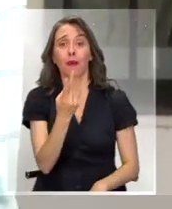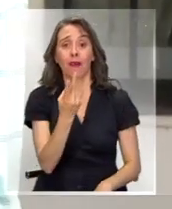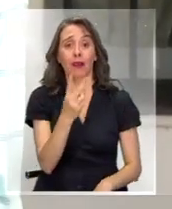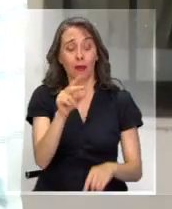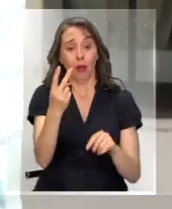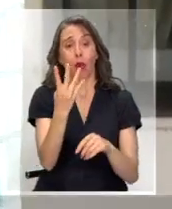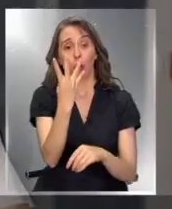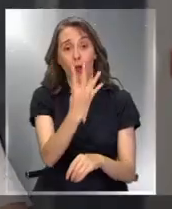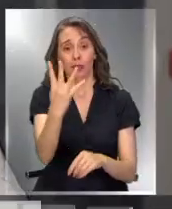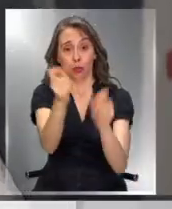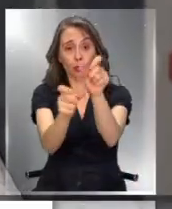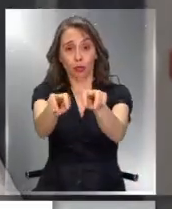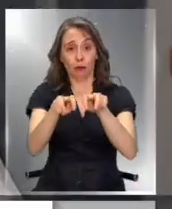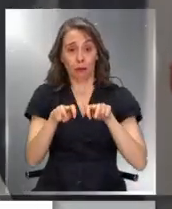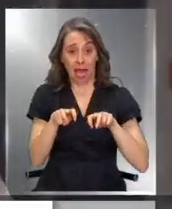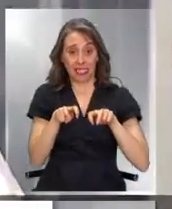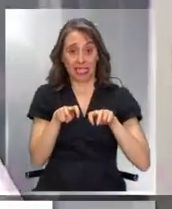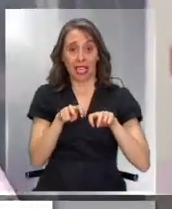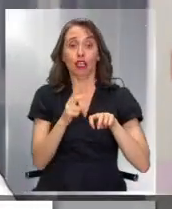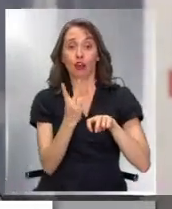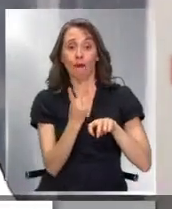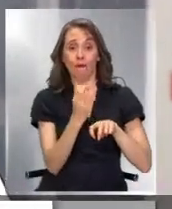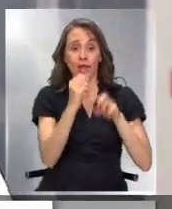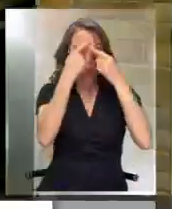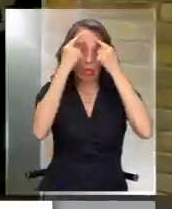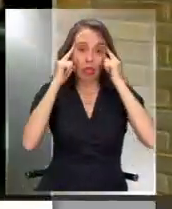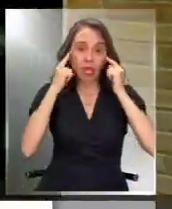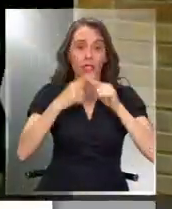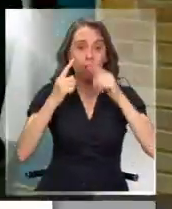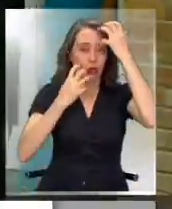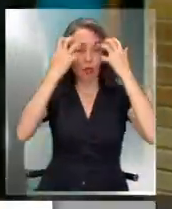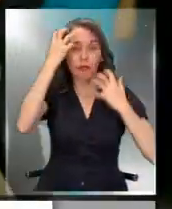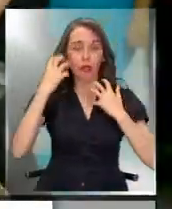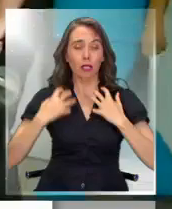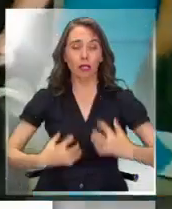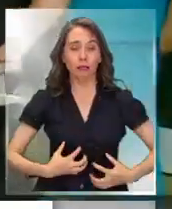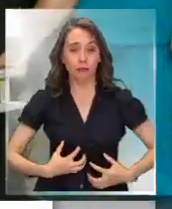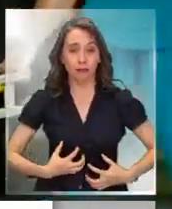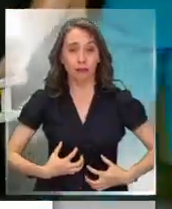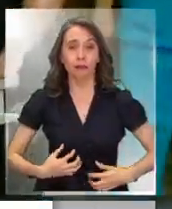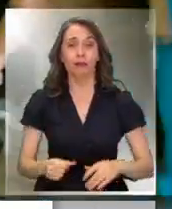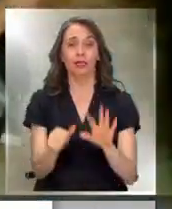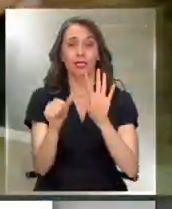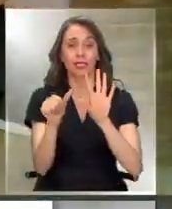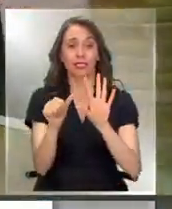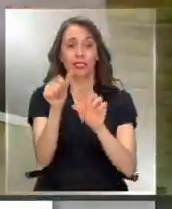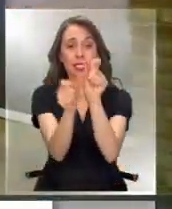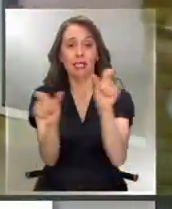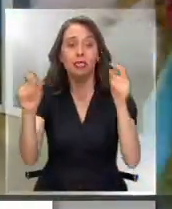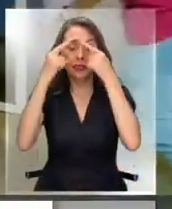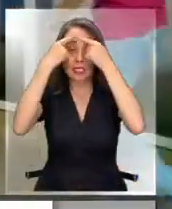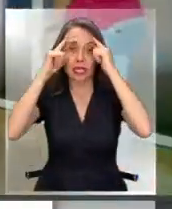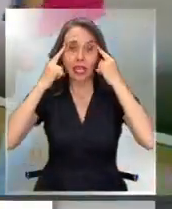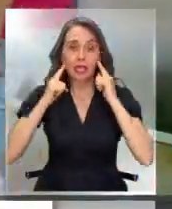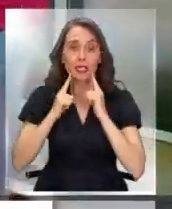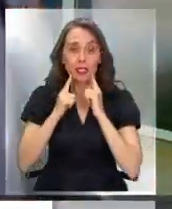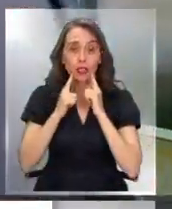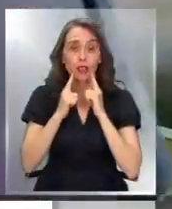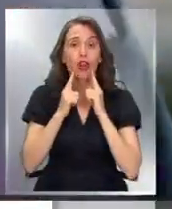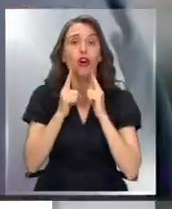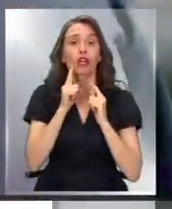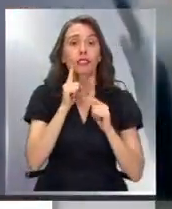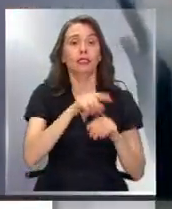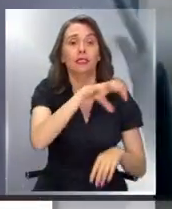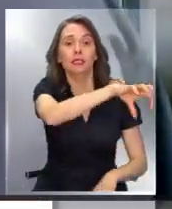44 pasajeros resultaron con heridas de diversa consideración 6 son los heridos que aún se encuentran en tres